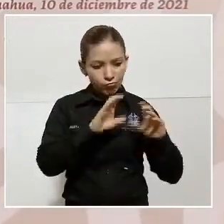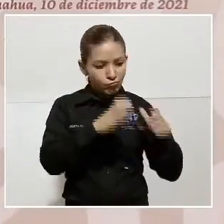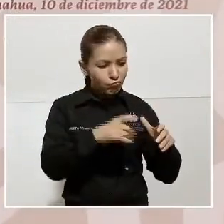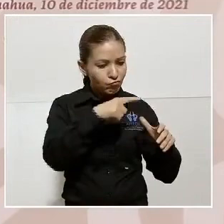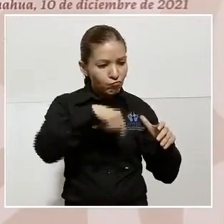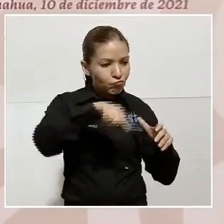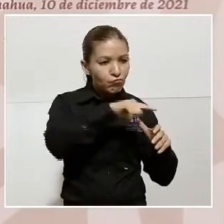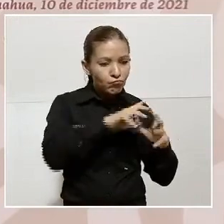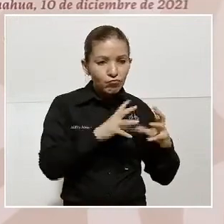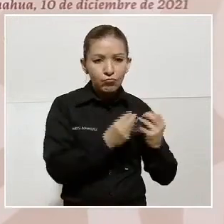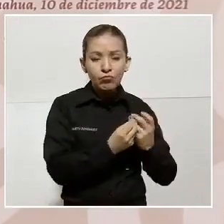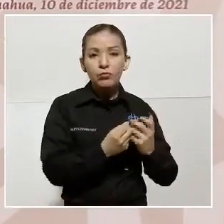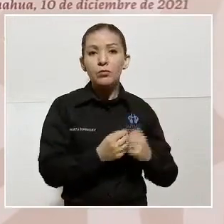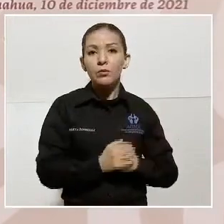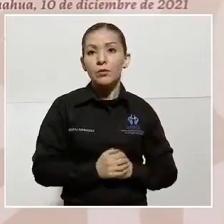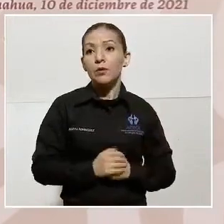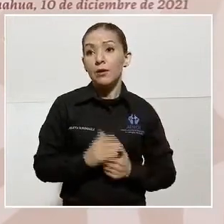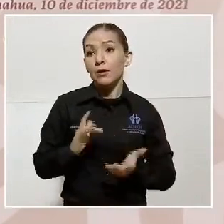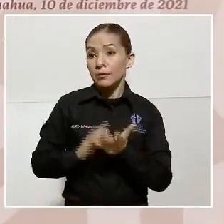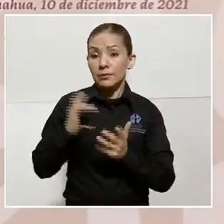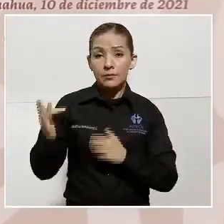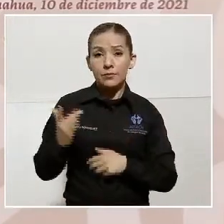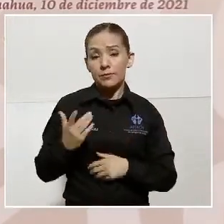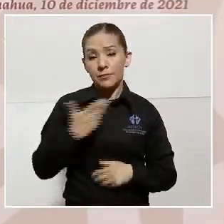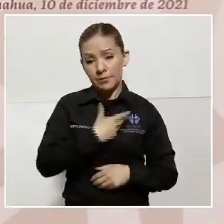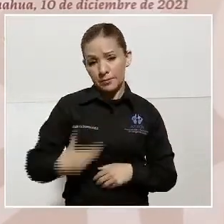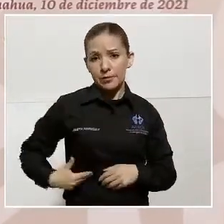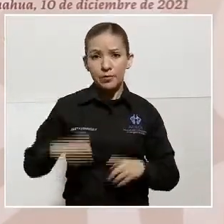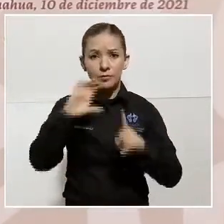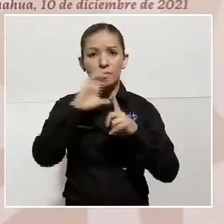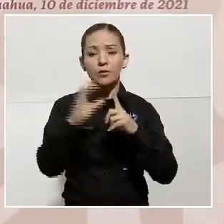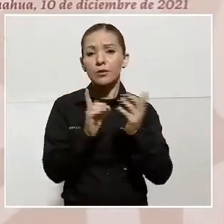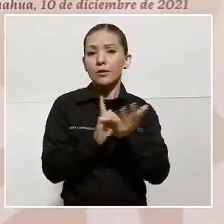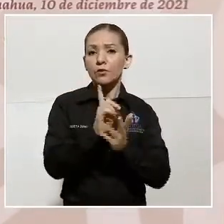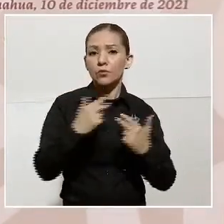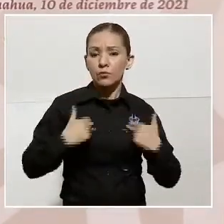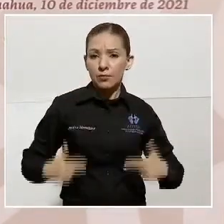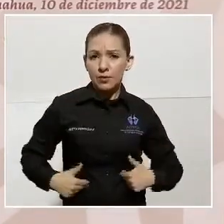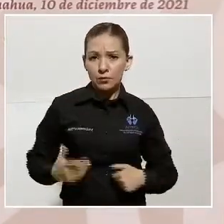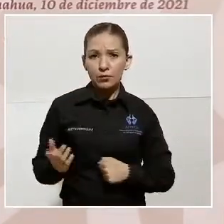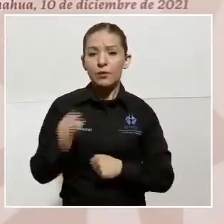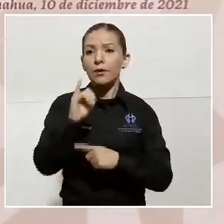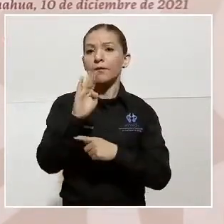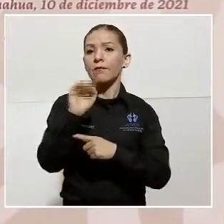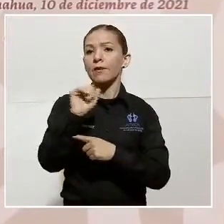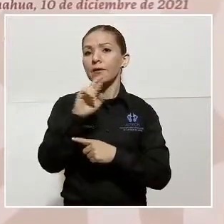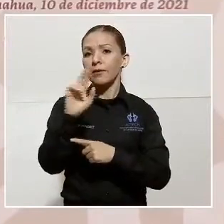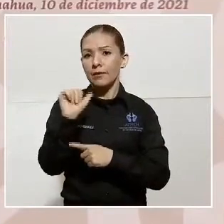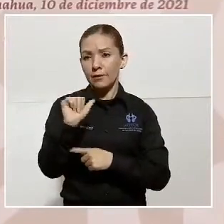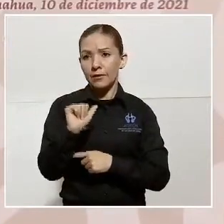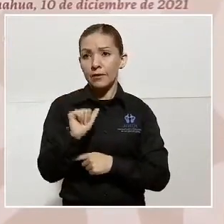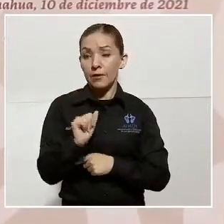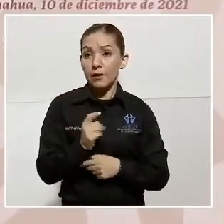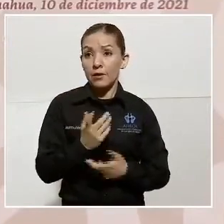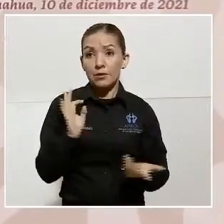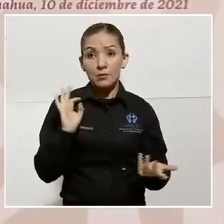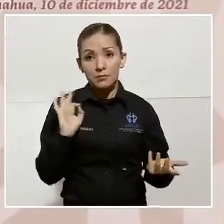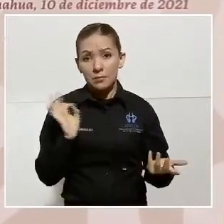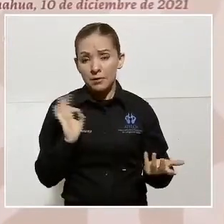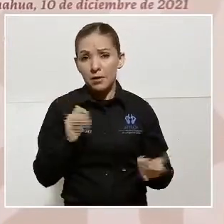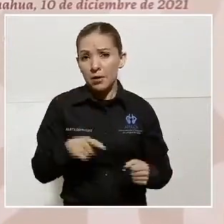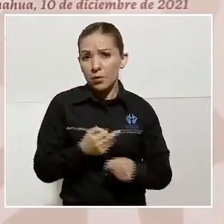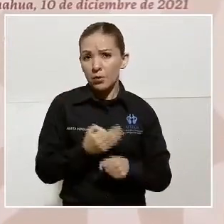Agradecer la presencia de la presidenta de la Comisión Nacional de Derechos Humanos, Rosario Piedra Ibarra, con quien seguramente en estos temas